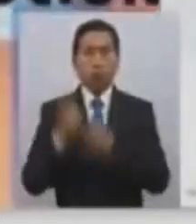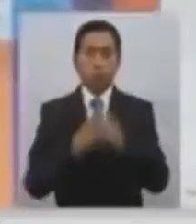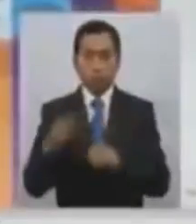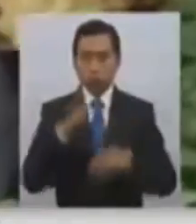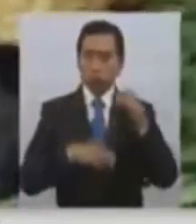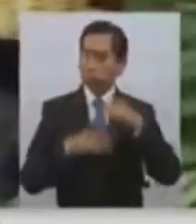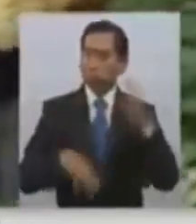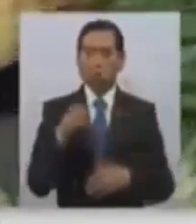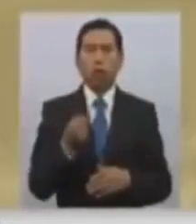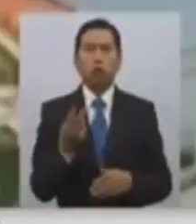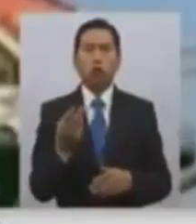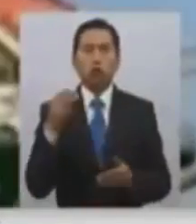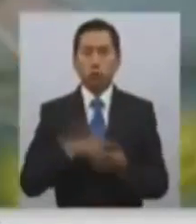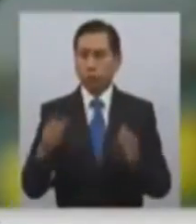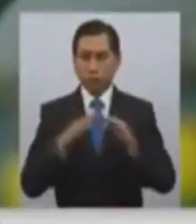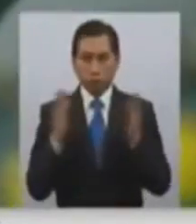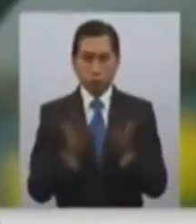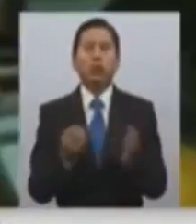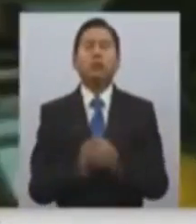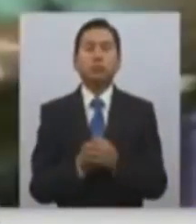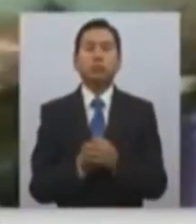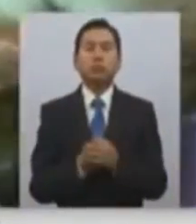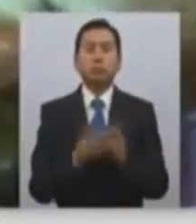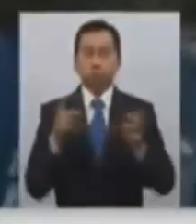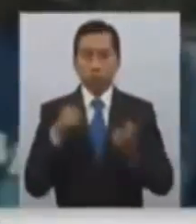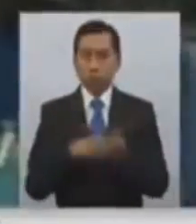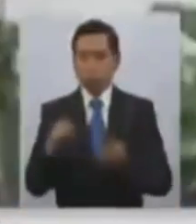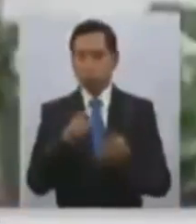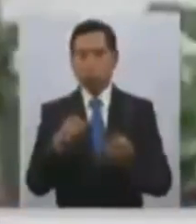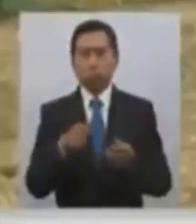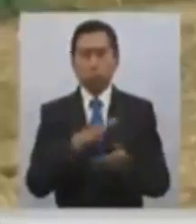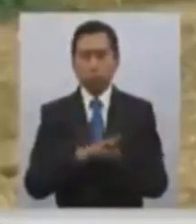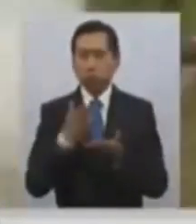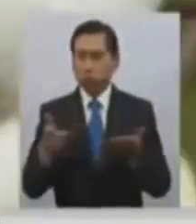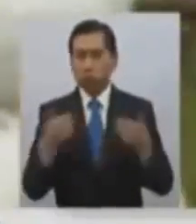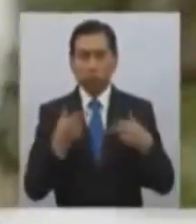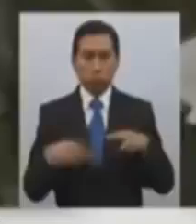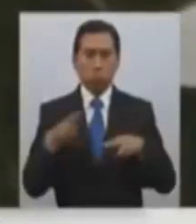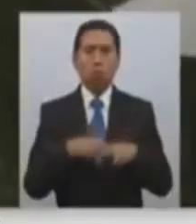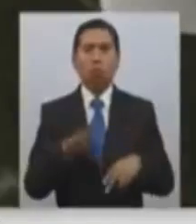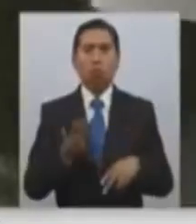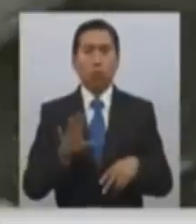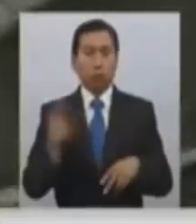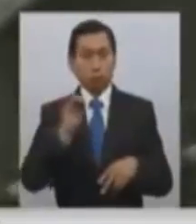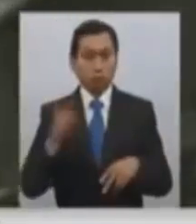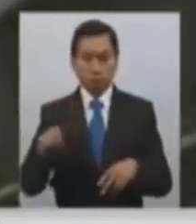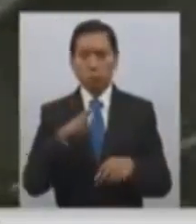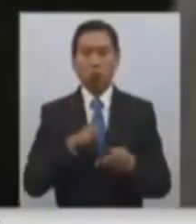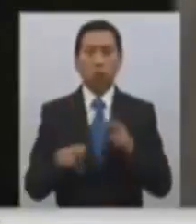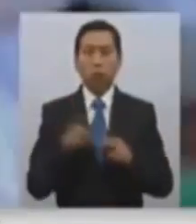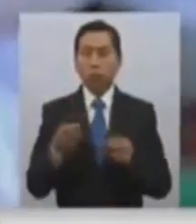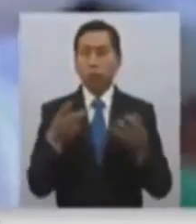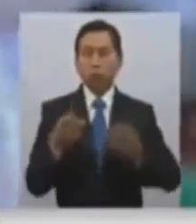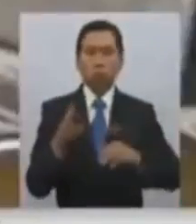construido más de 12.000 unidades educativas. En lo que respecta a la sanidad, se han incrementado un 45% el número de